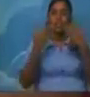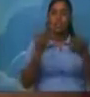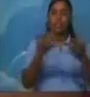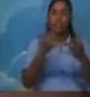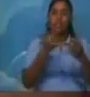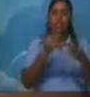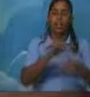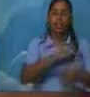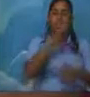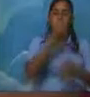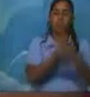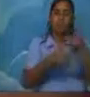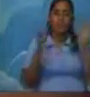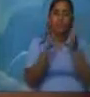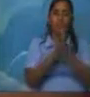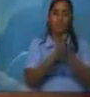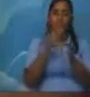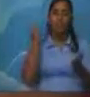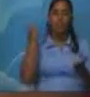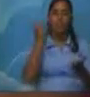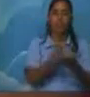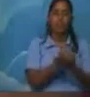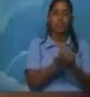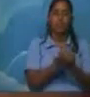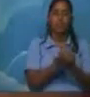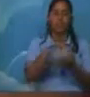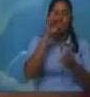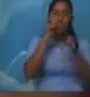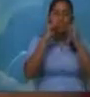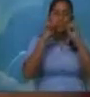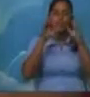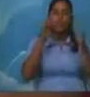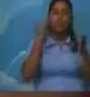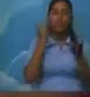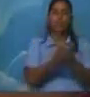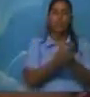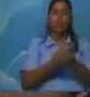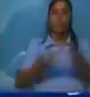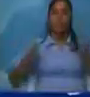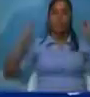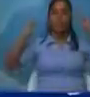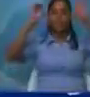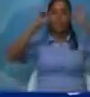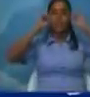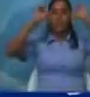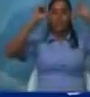espíritu santo que es el que nos mantiene vivo Dios te bendiga y Dios te